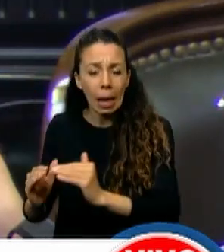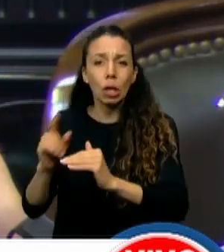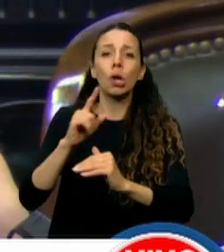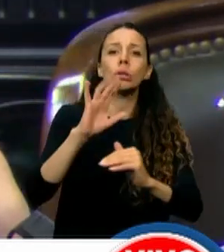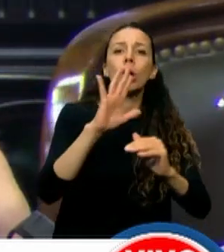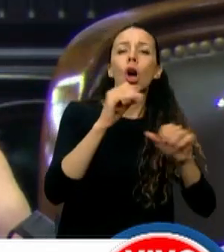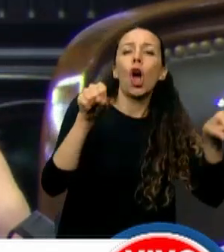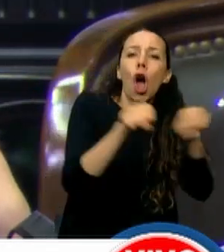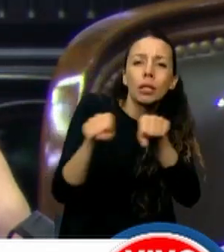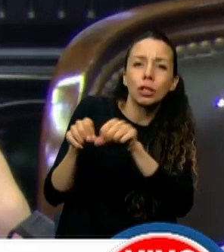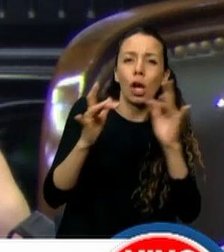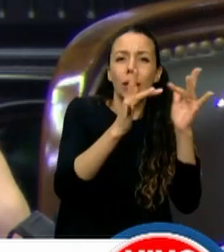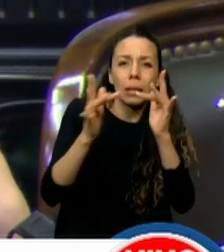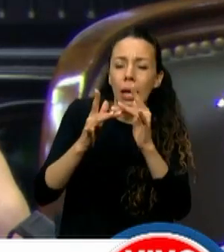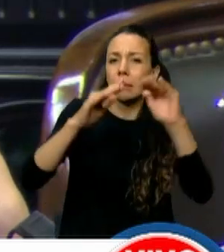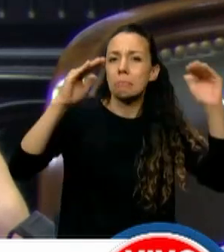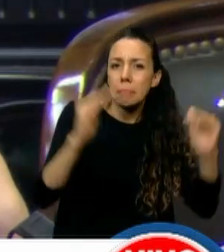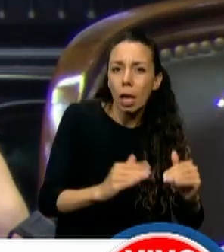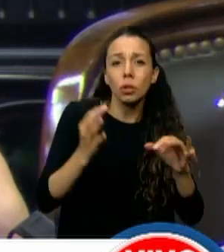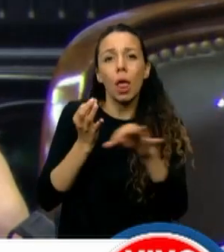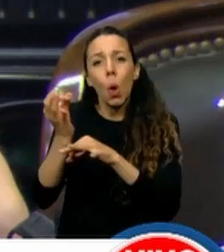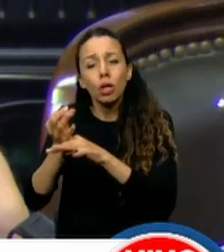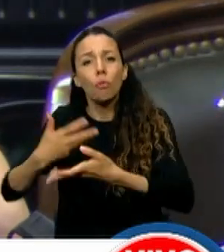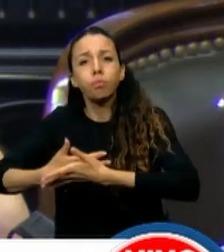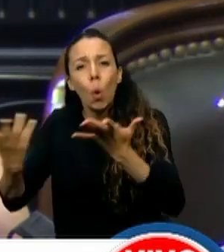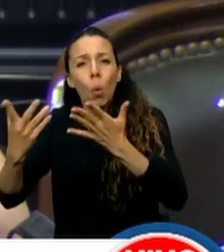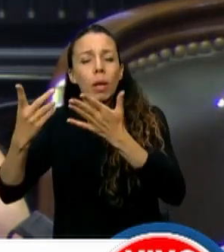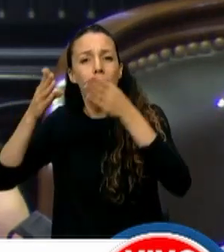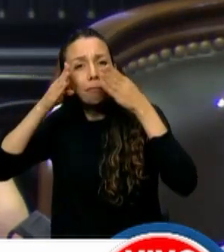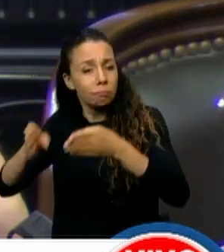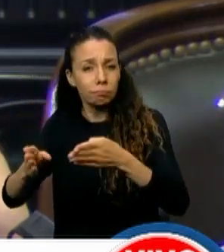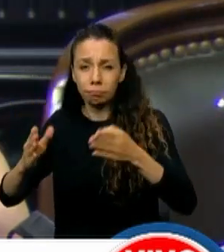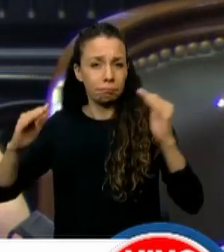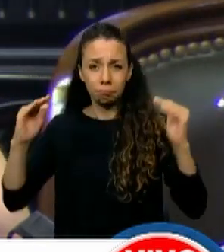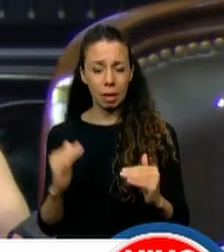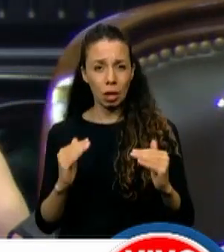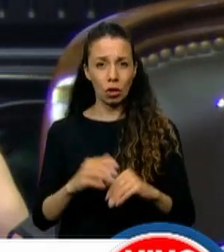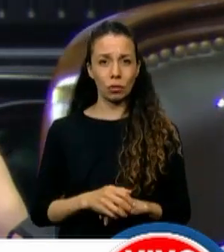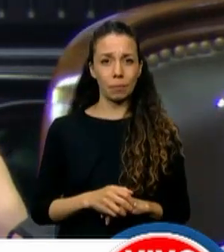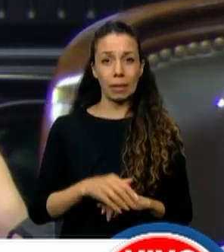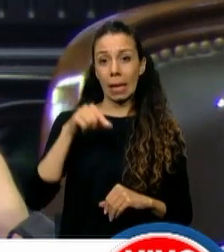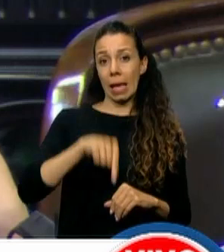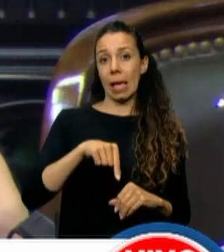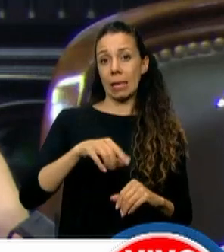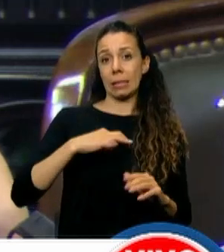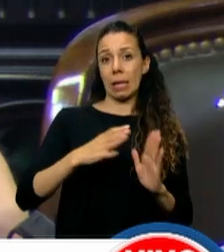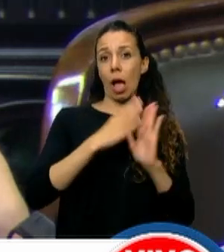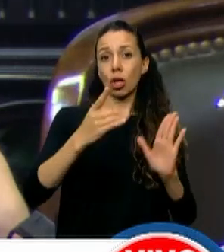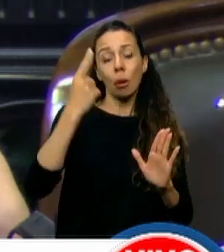menos educación pública. En materia de viviendas, para este año se esperaban construir 21 mil